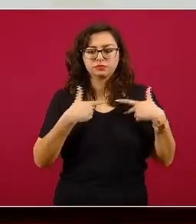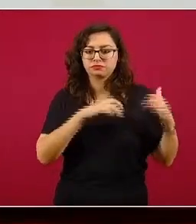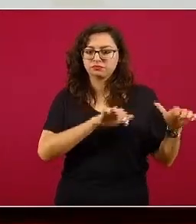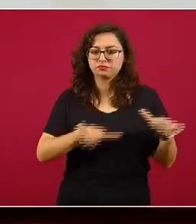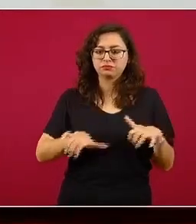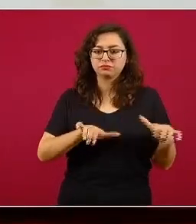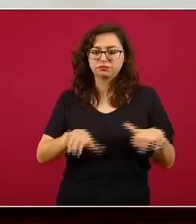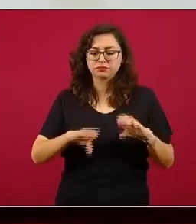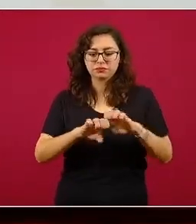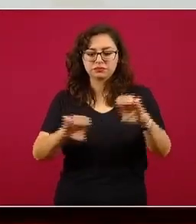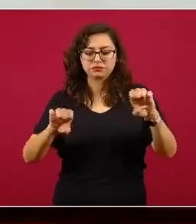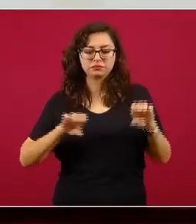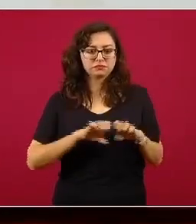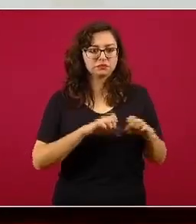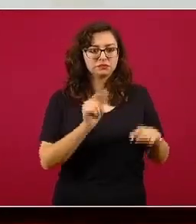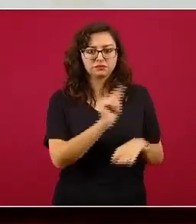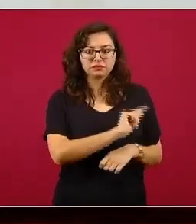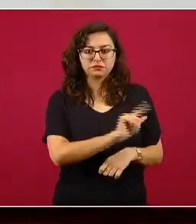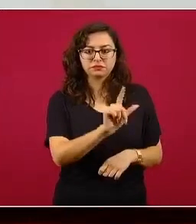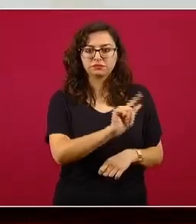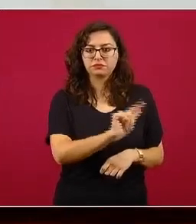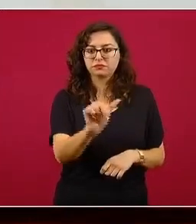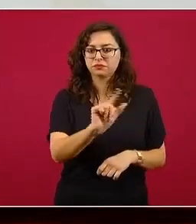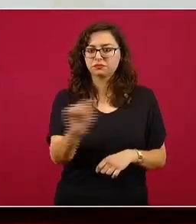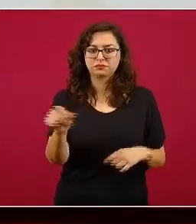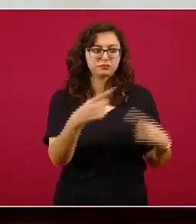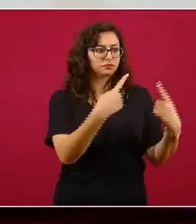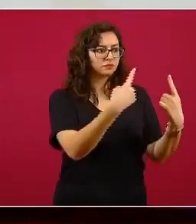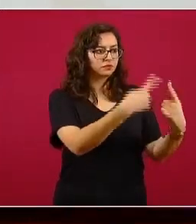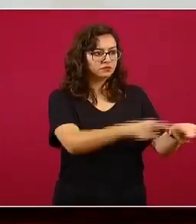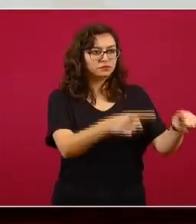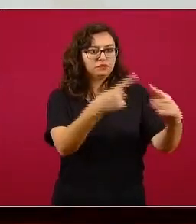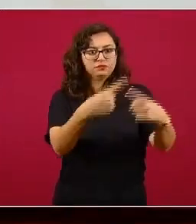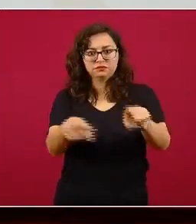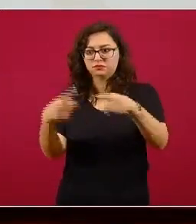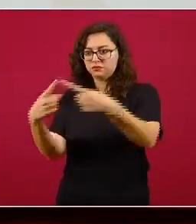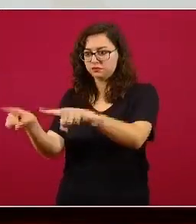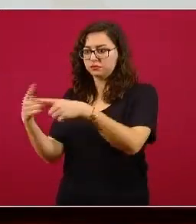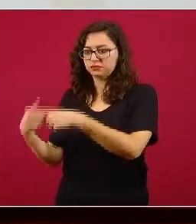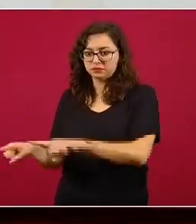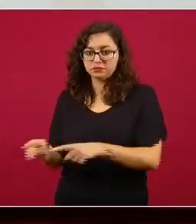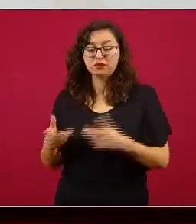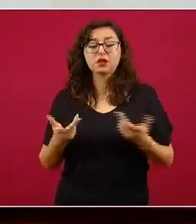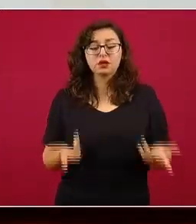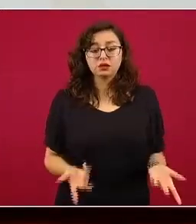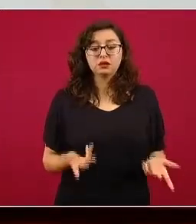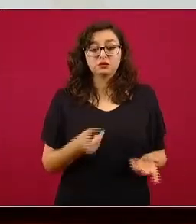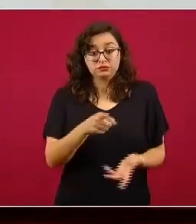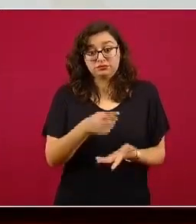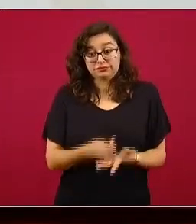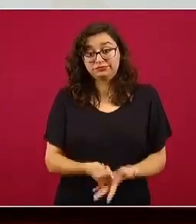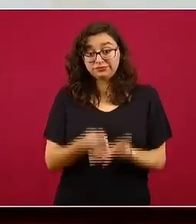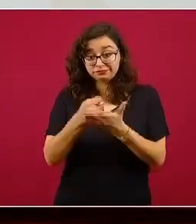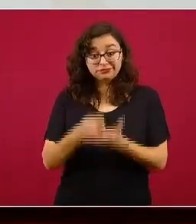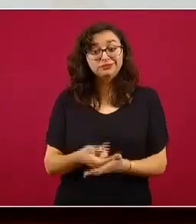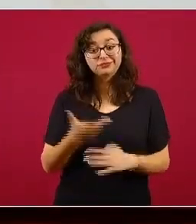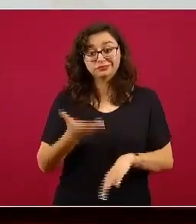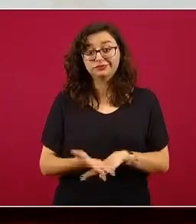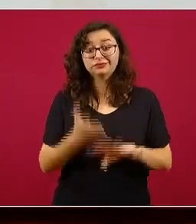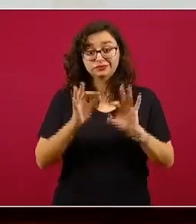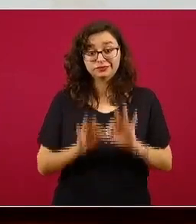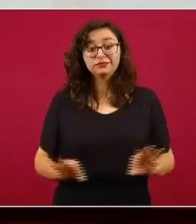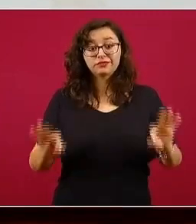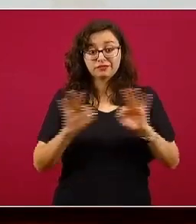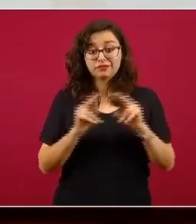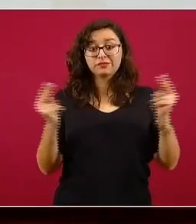sido un equipo multidisciplinario que incluye una gama amplia de profesionales de la salud, y los fisioterapeutas son muy